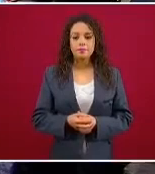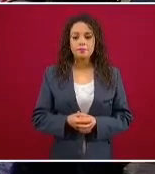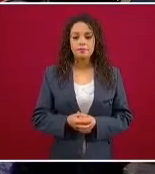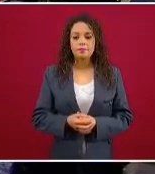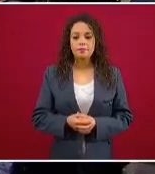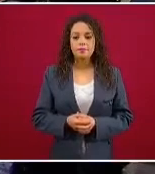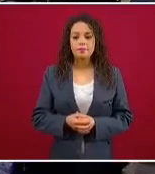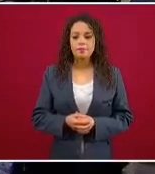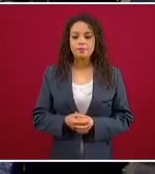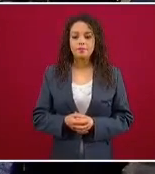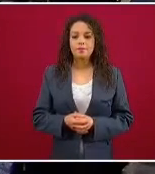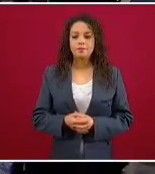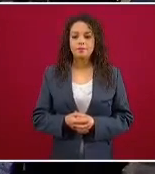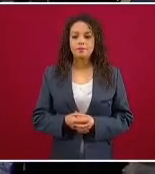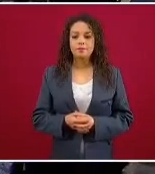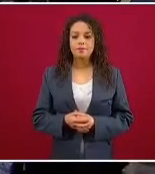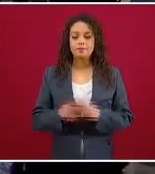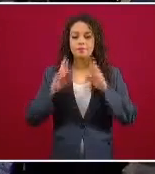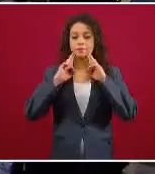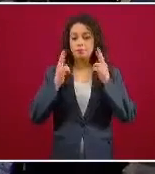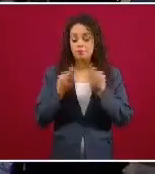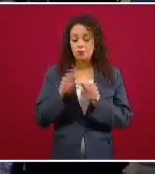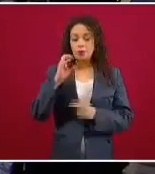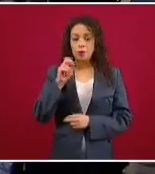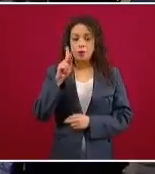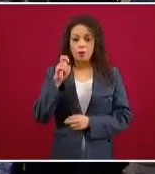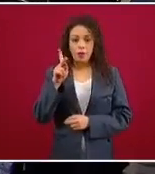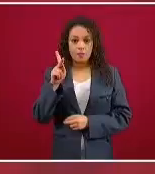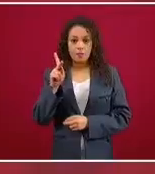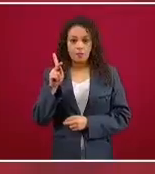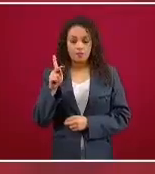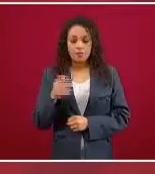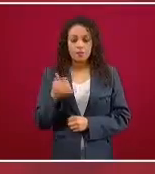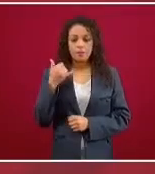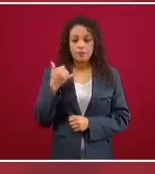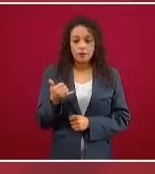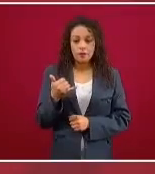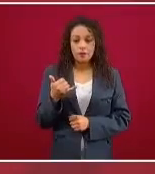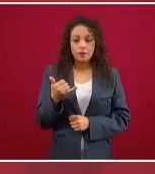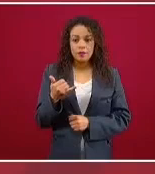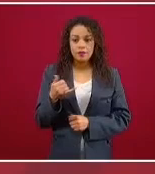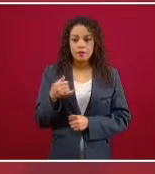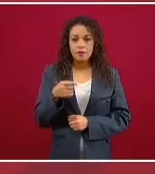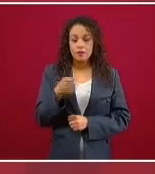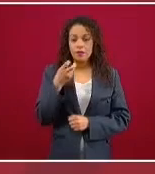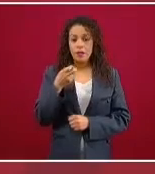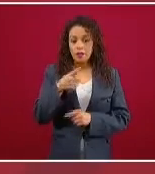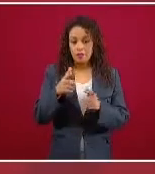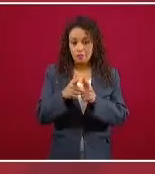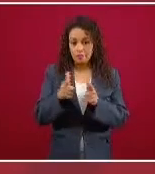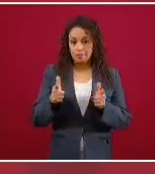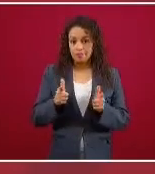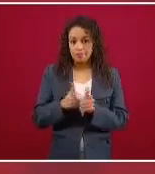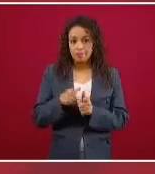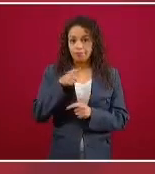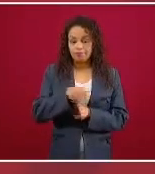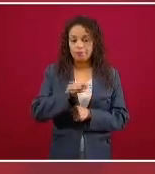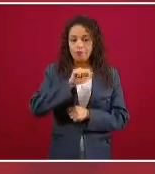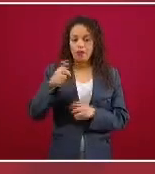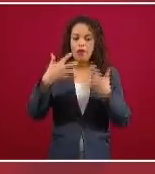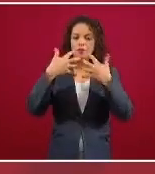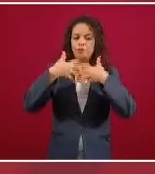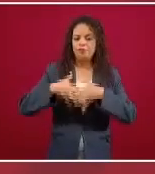logró en la reunión de la OPEP y de los que no pertenecen a esta organización de productores de